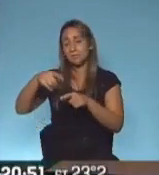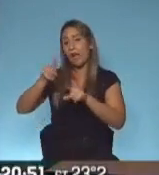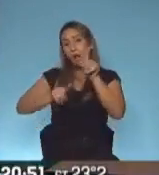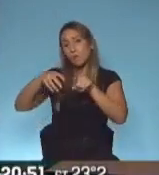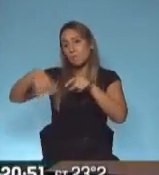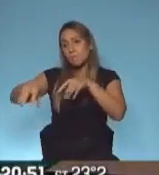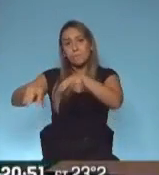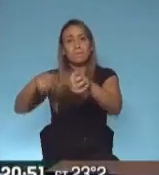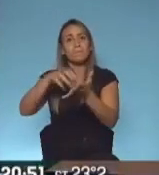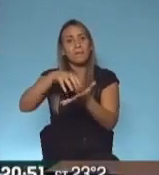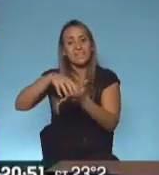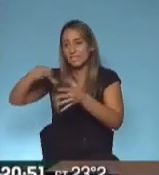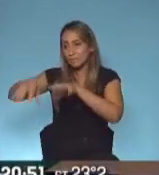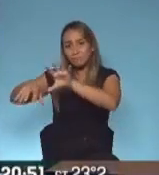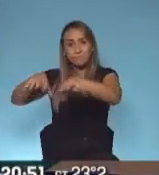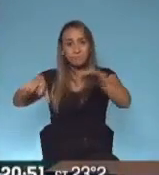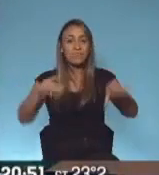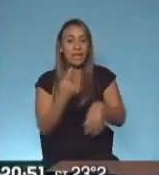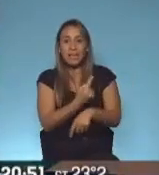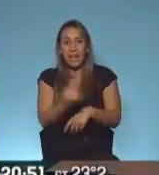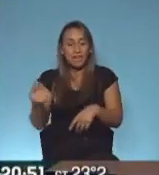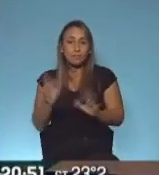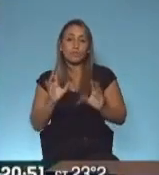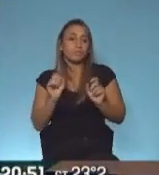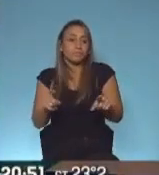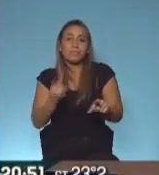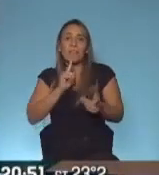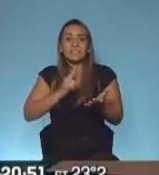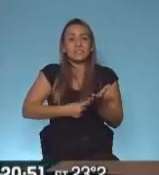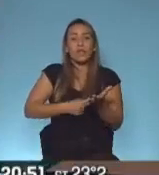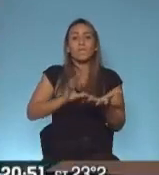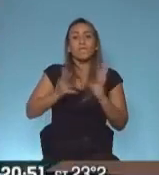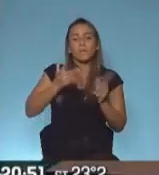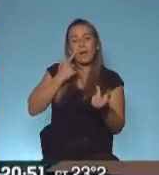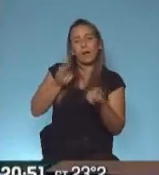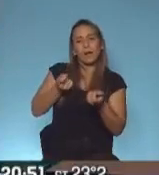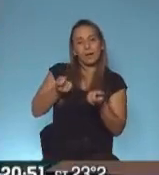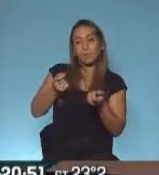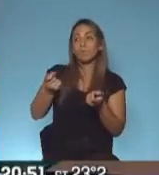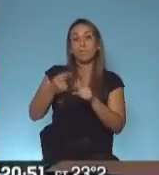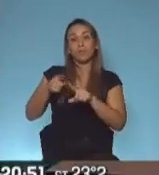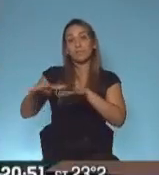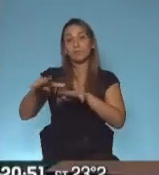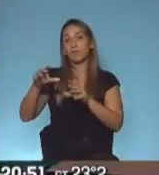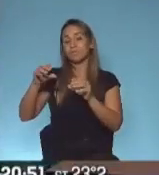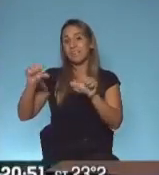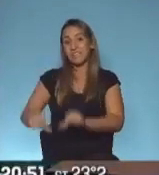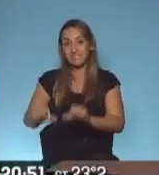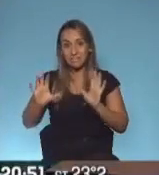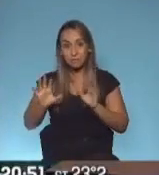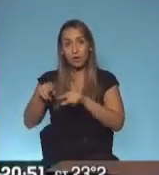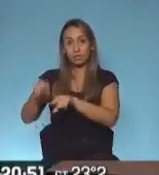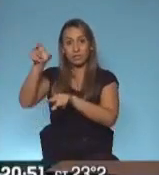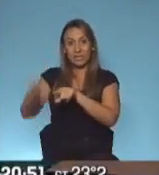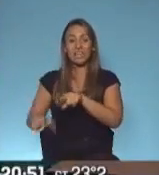cada uno tiene su actitud frente a la crisis y después vamos a ir viendo cada sector. Pero bueno, en este caso Gregorio Pérez Compán con